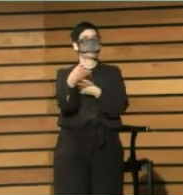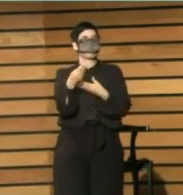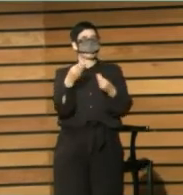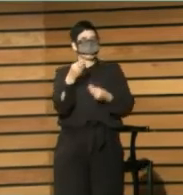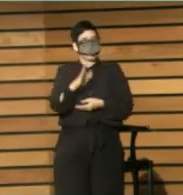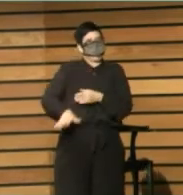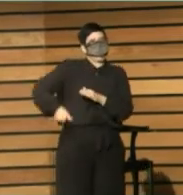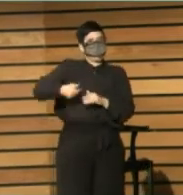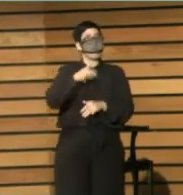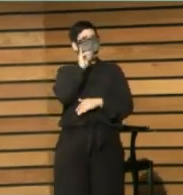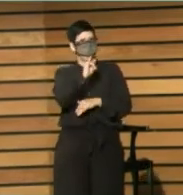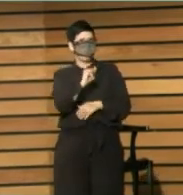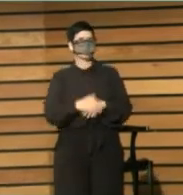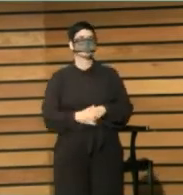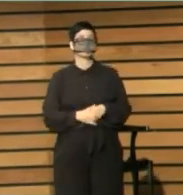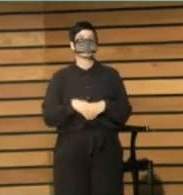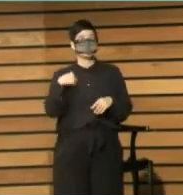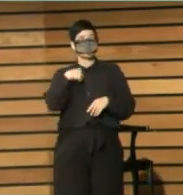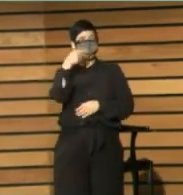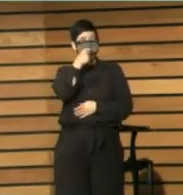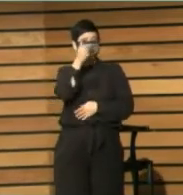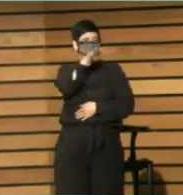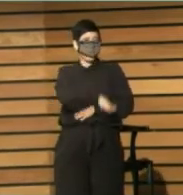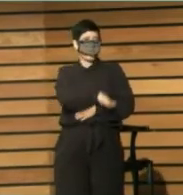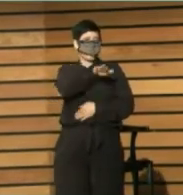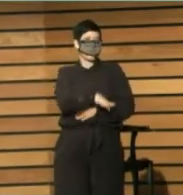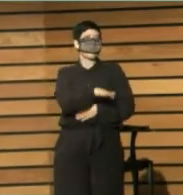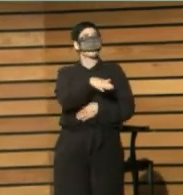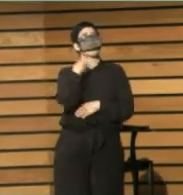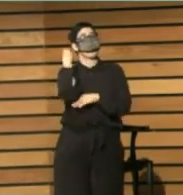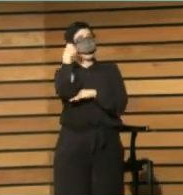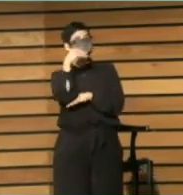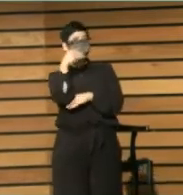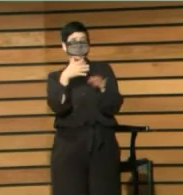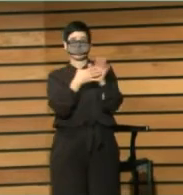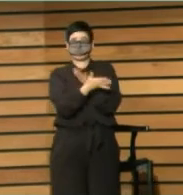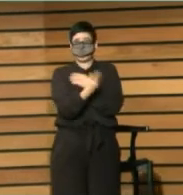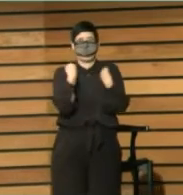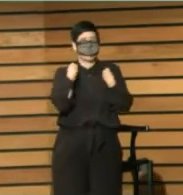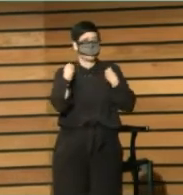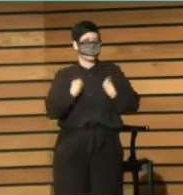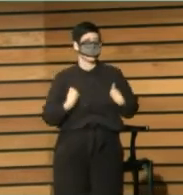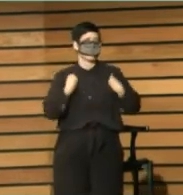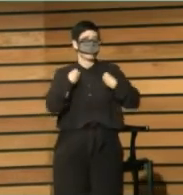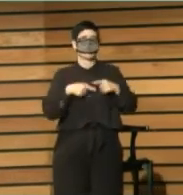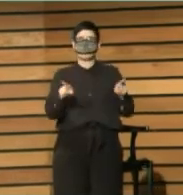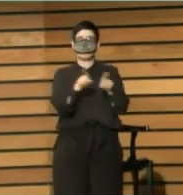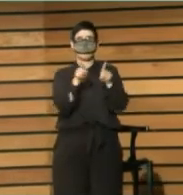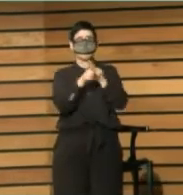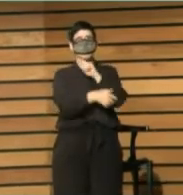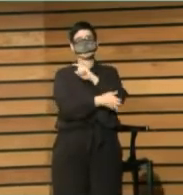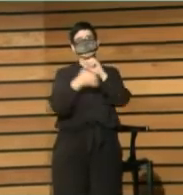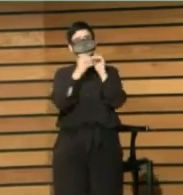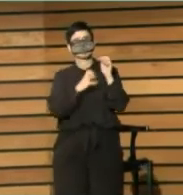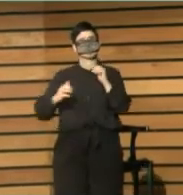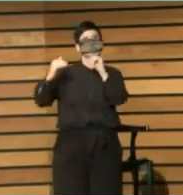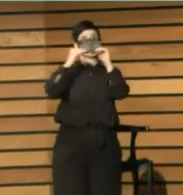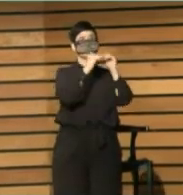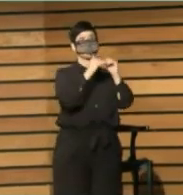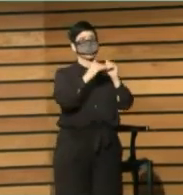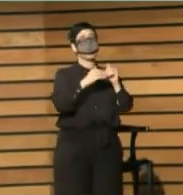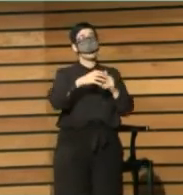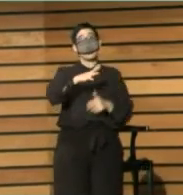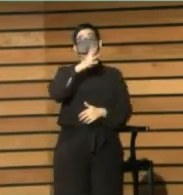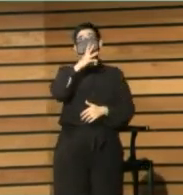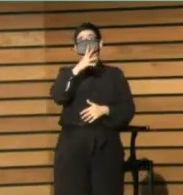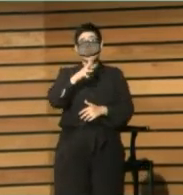adolescencia era como todos los retretes de los pobres y no había agua caliente, tampoco había ducha. Y el agua que había en la casa